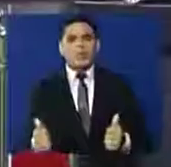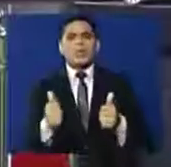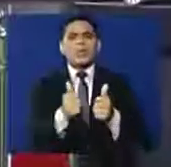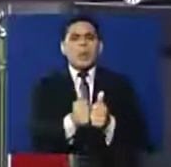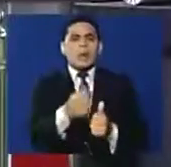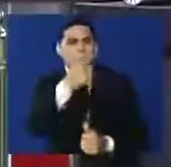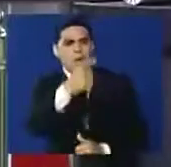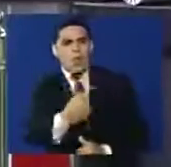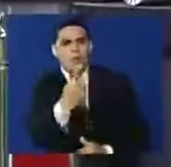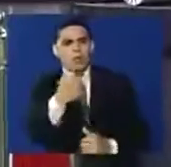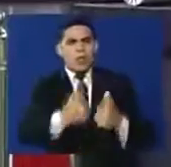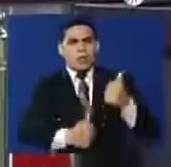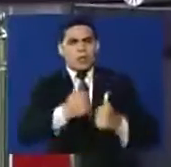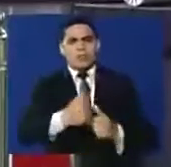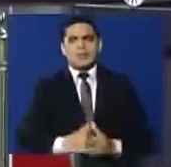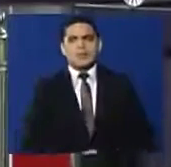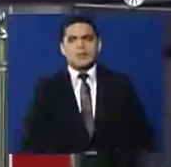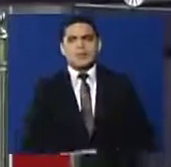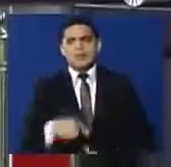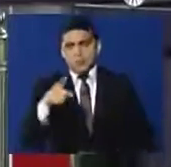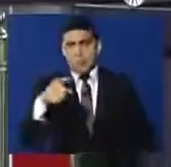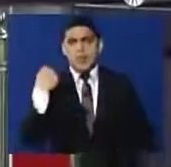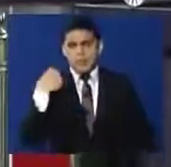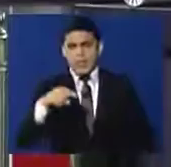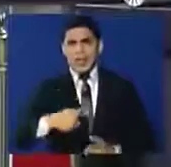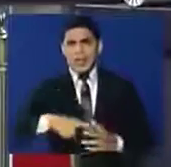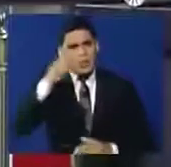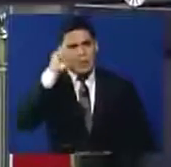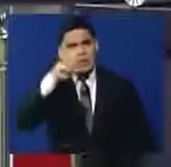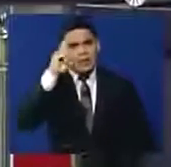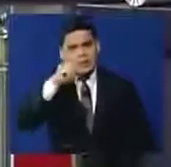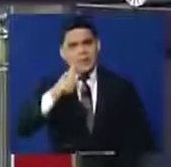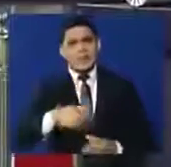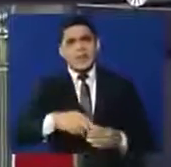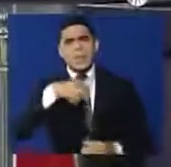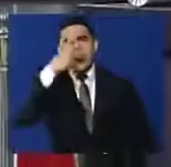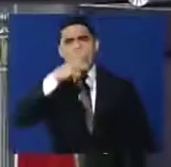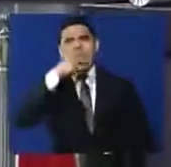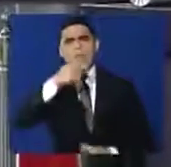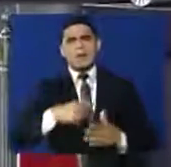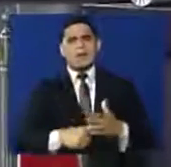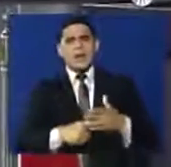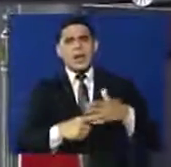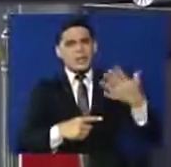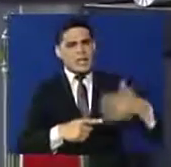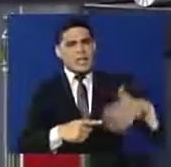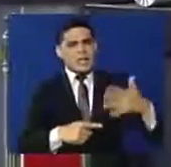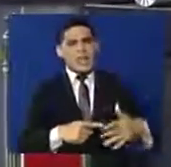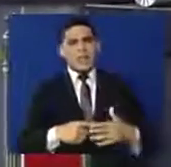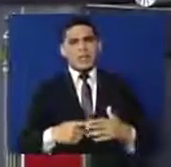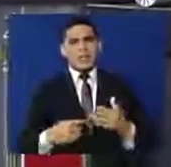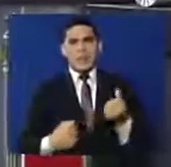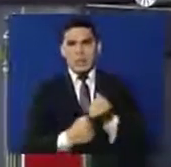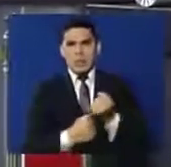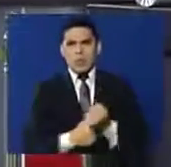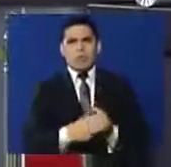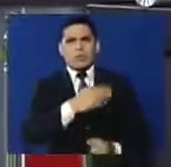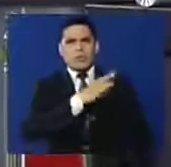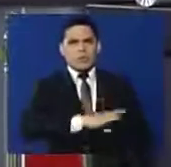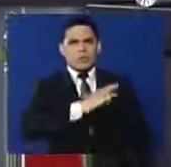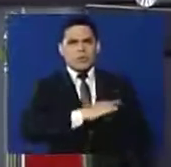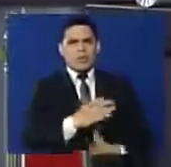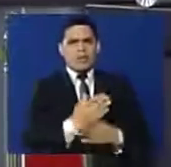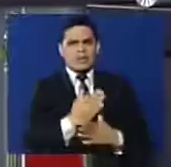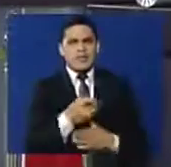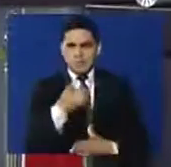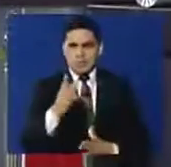cual. Mira, tú tienes una formación política de izquierda, has estado en lo social, las luchas sociales, y te